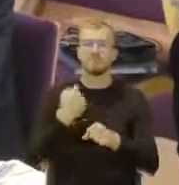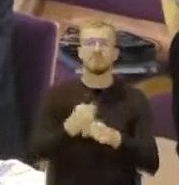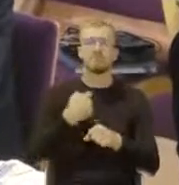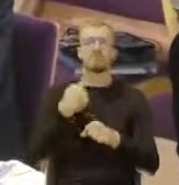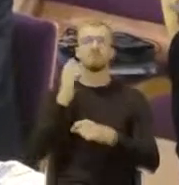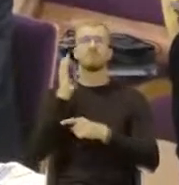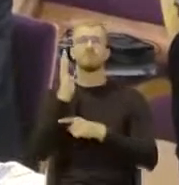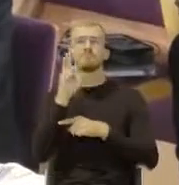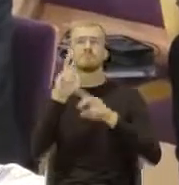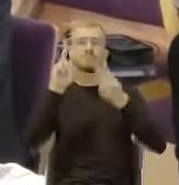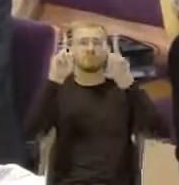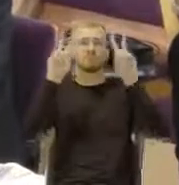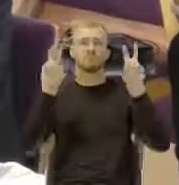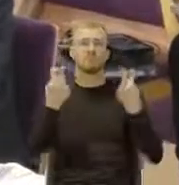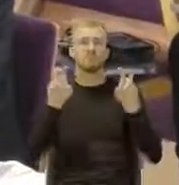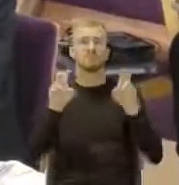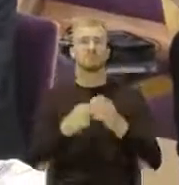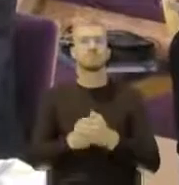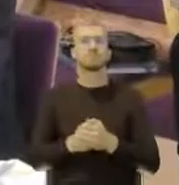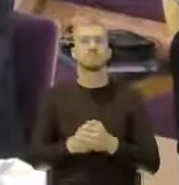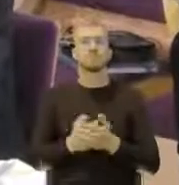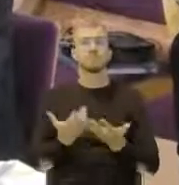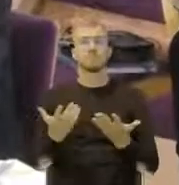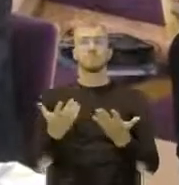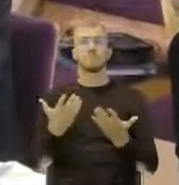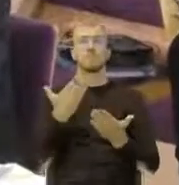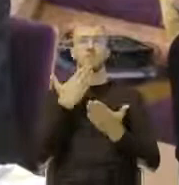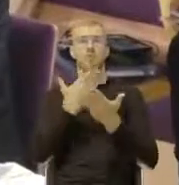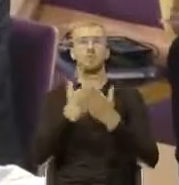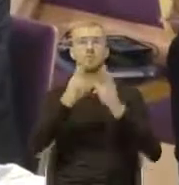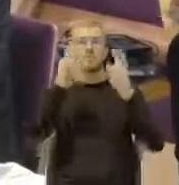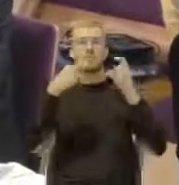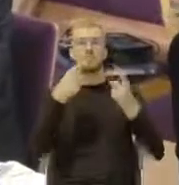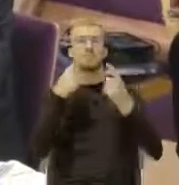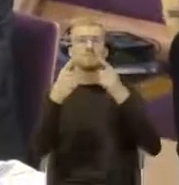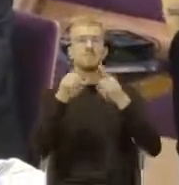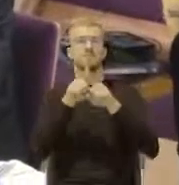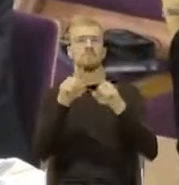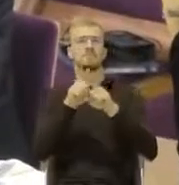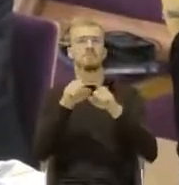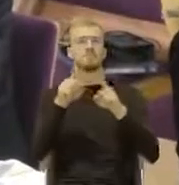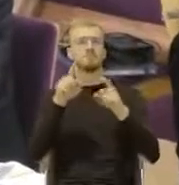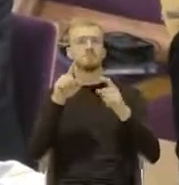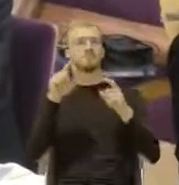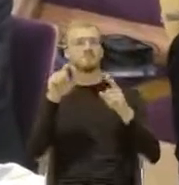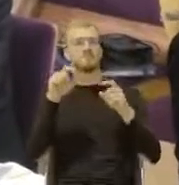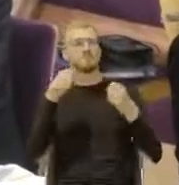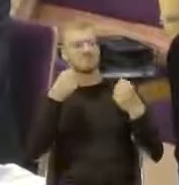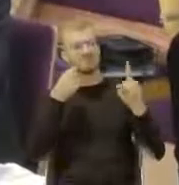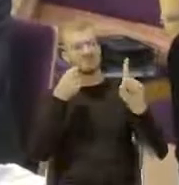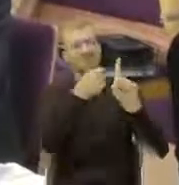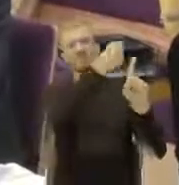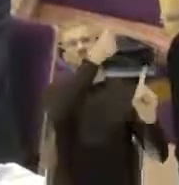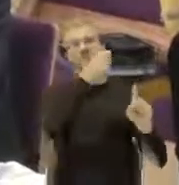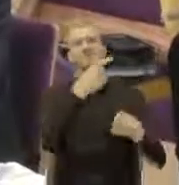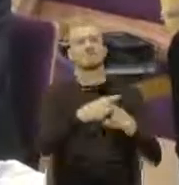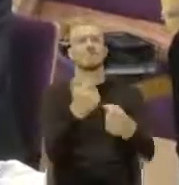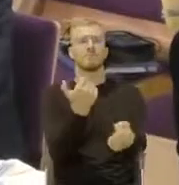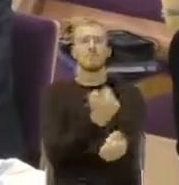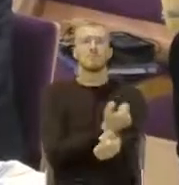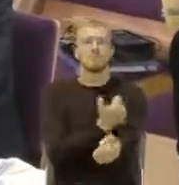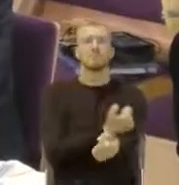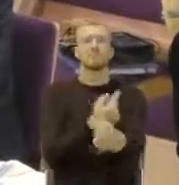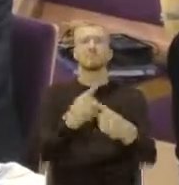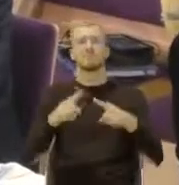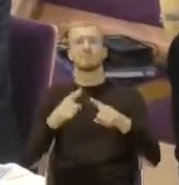drogas. ¿Es la legalización el camino a sobreponernos a este fenómeno? ¿O es la prohibición